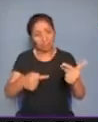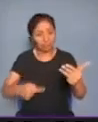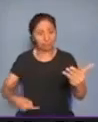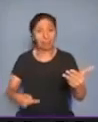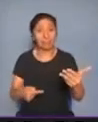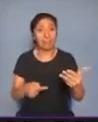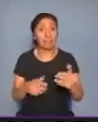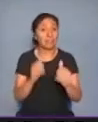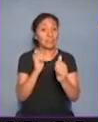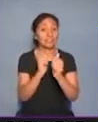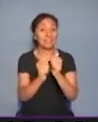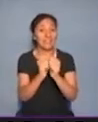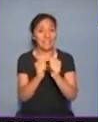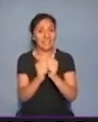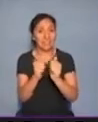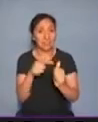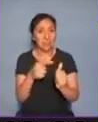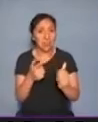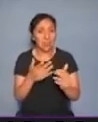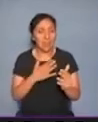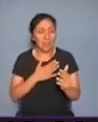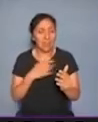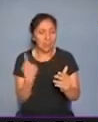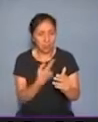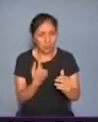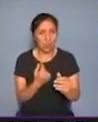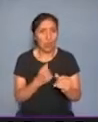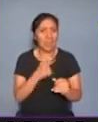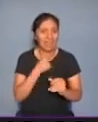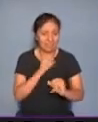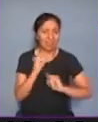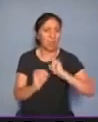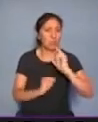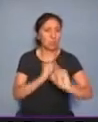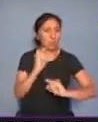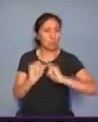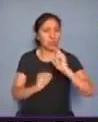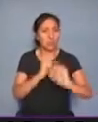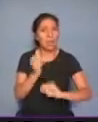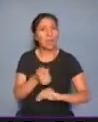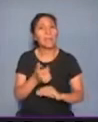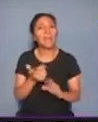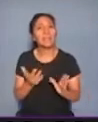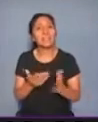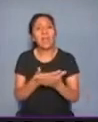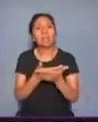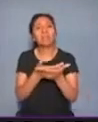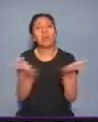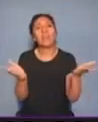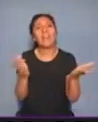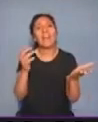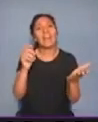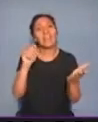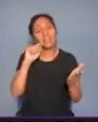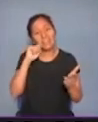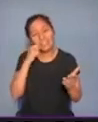son historias que quisimos contar este para un poco reflejar lo lindo que es trabajar en